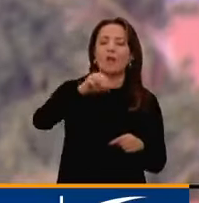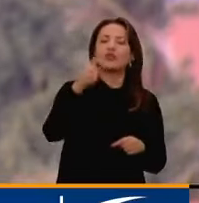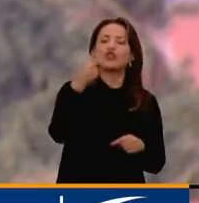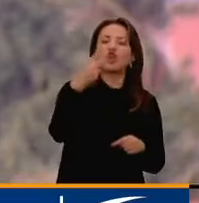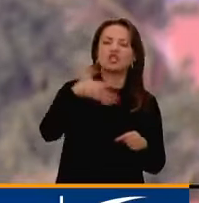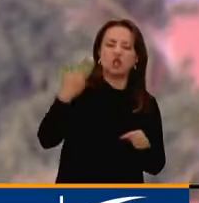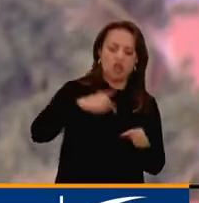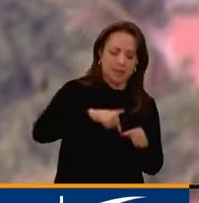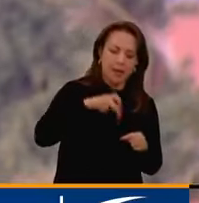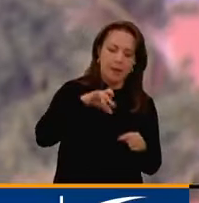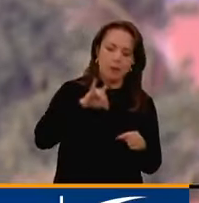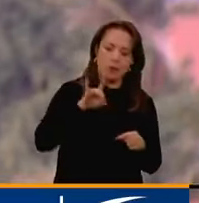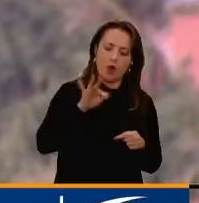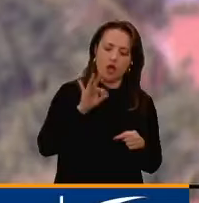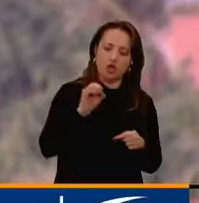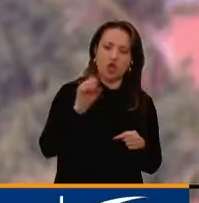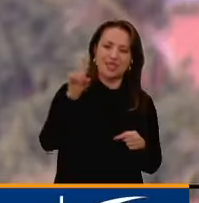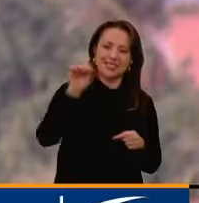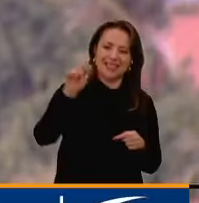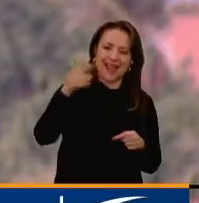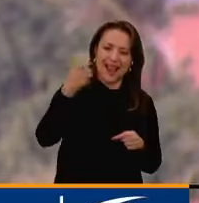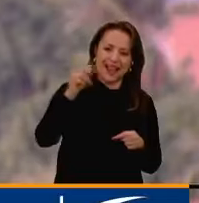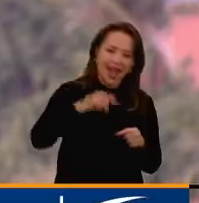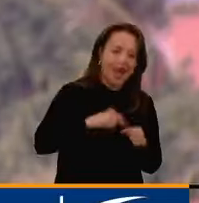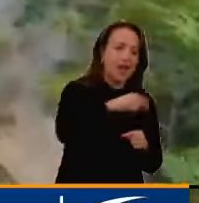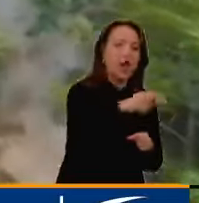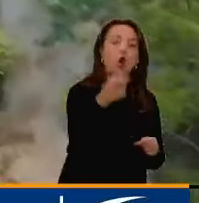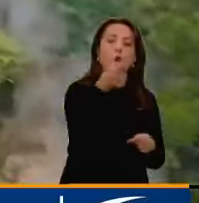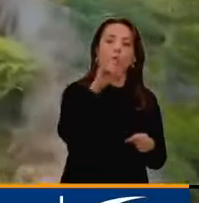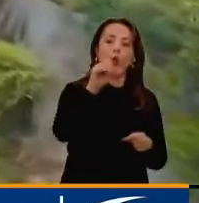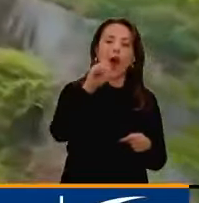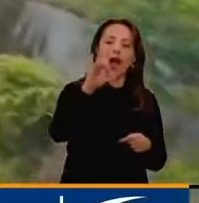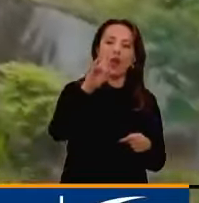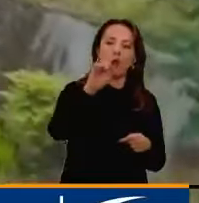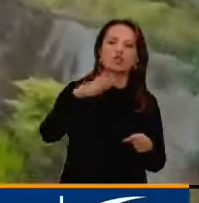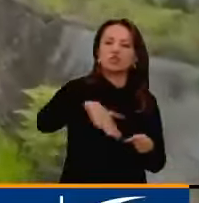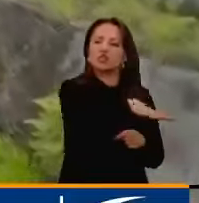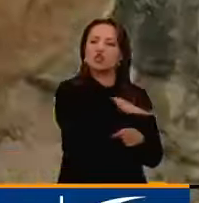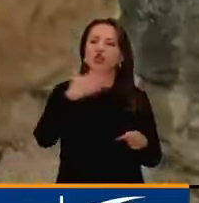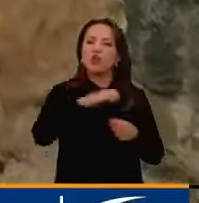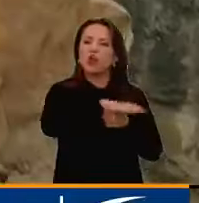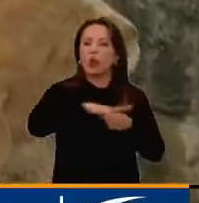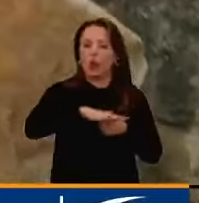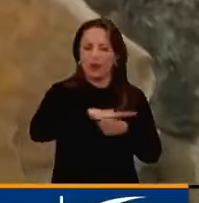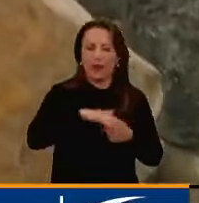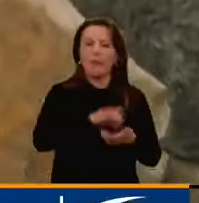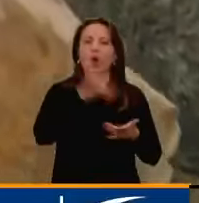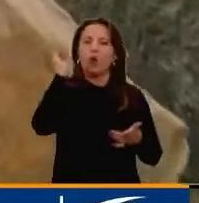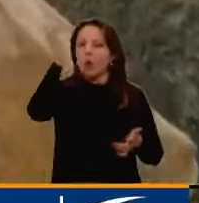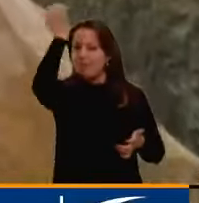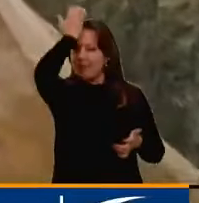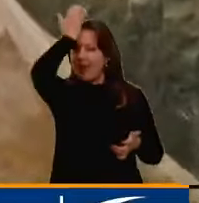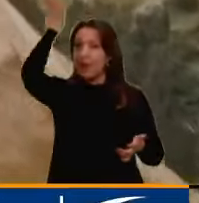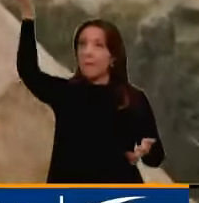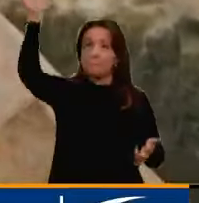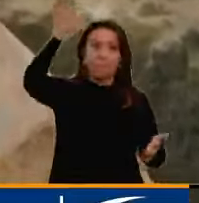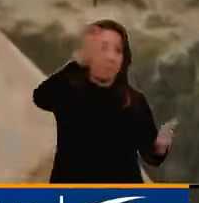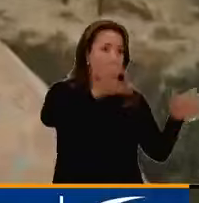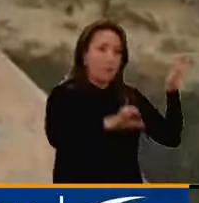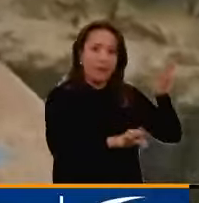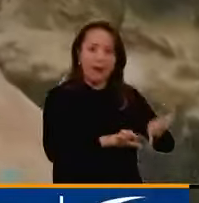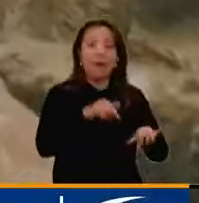Puerto Salgar y Guaduas en el departamento de Cundinamarca. Esto debido a la caída de rocas en el tramo. A esta hora hacen presencia en la